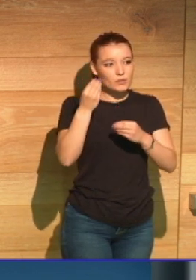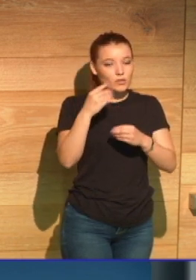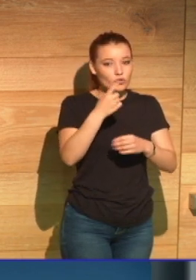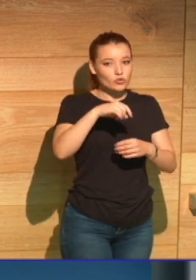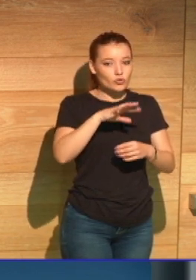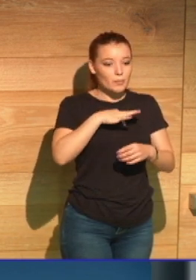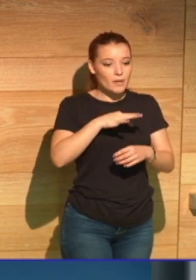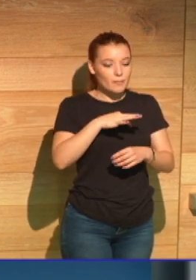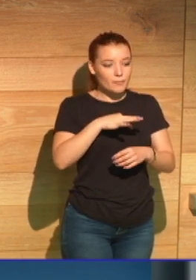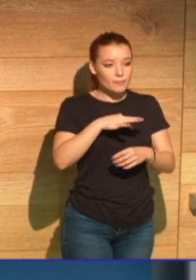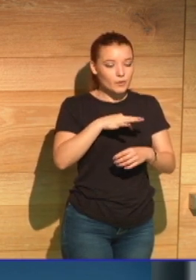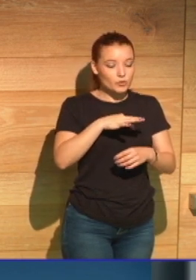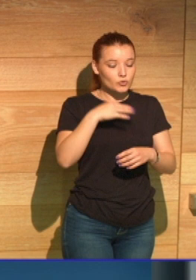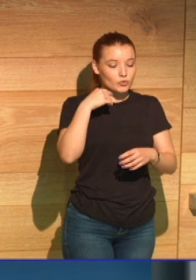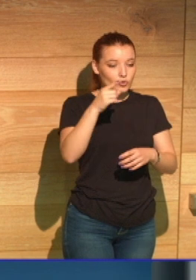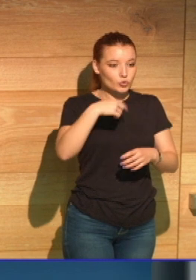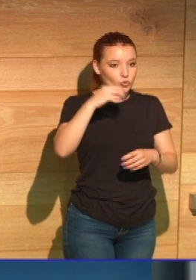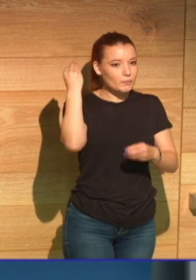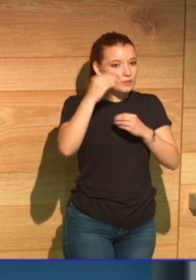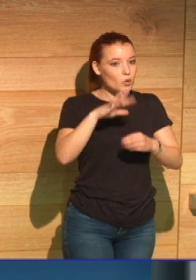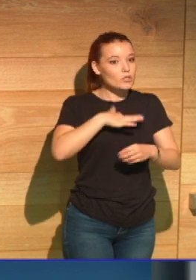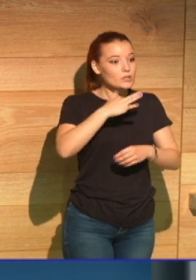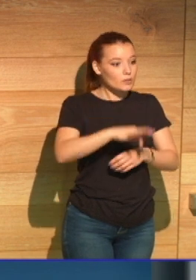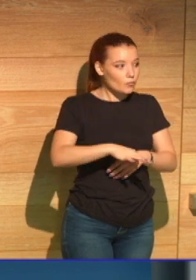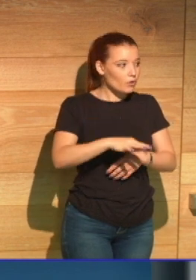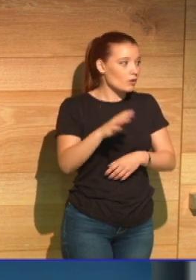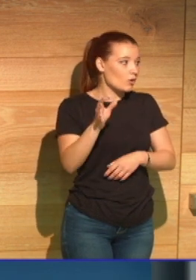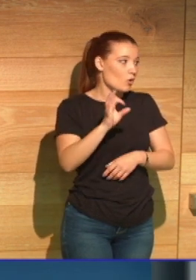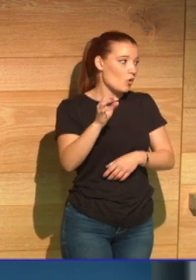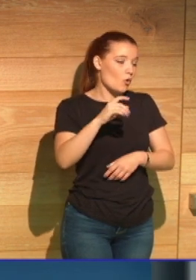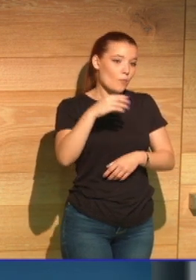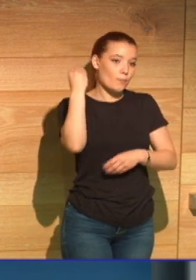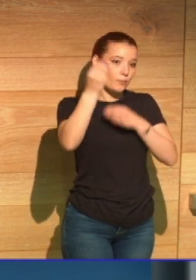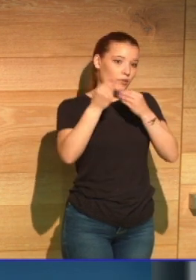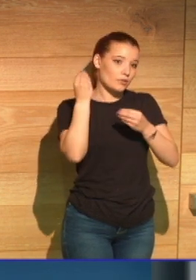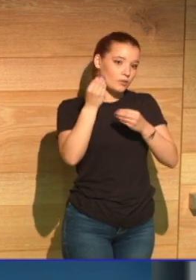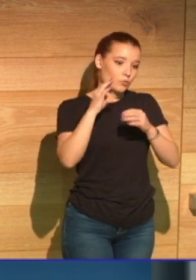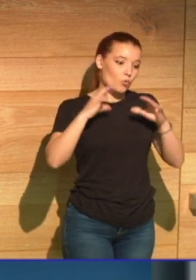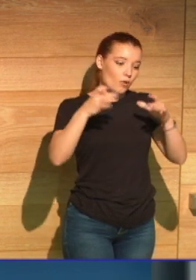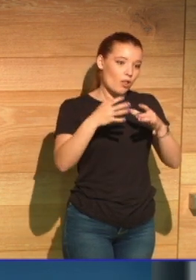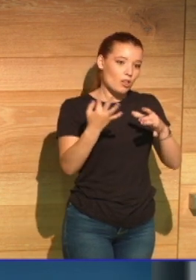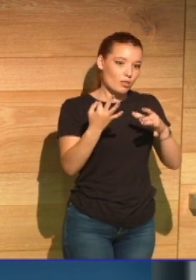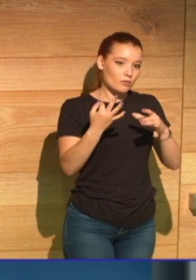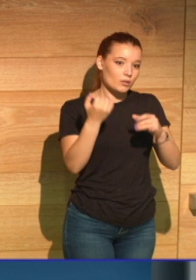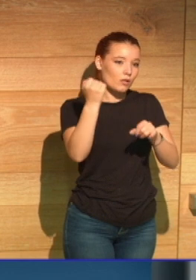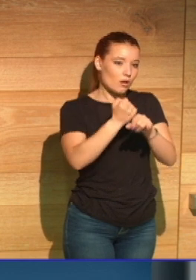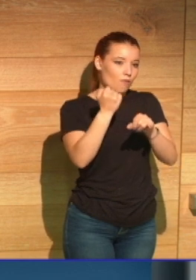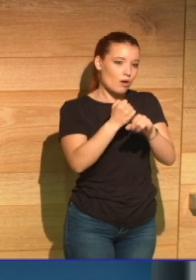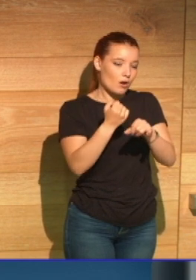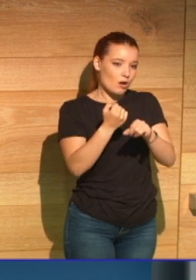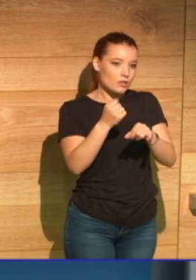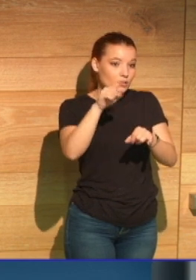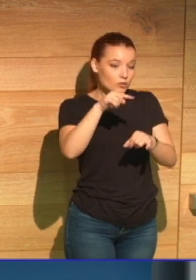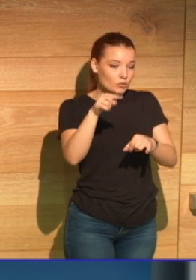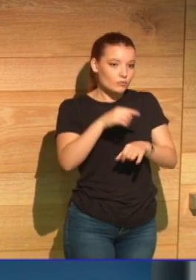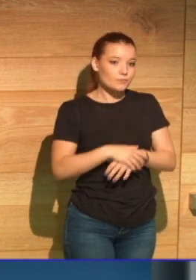que los jóvenes y las jóvenes necesitan un espacio para hacerlo, y sí creemos que la comunidad debe ser parte fundamental de lo que estamos haciendo.